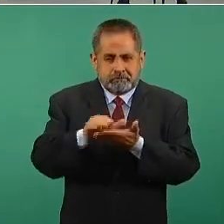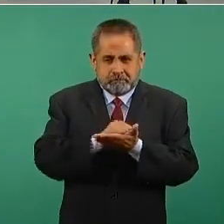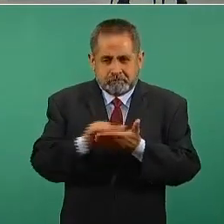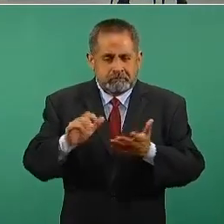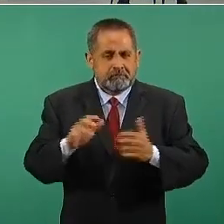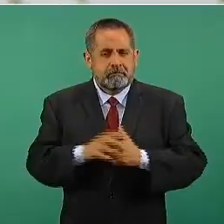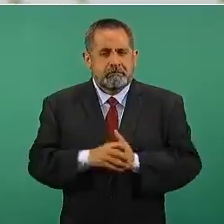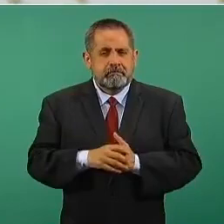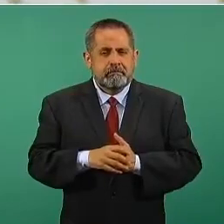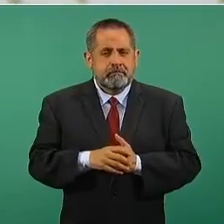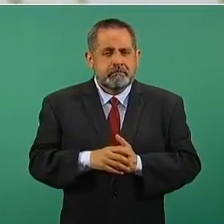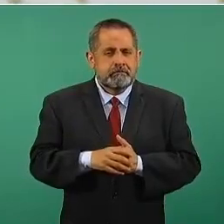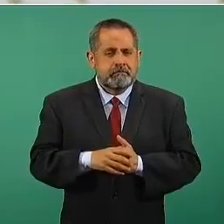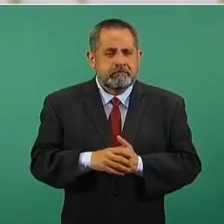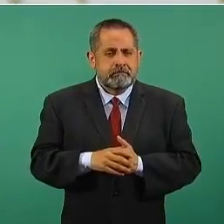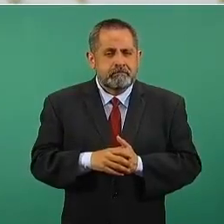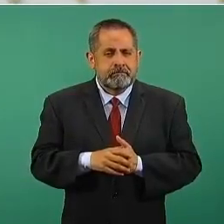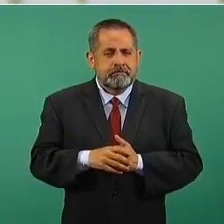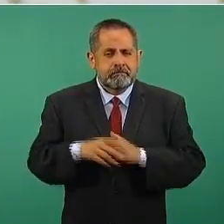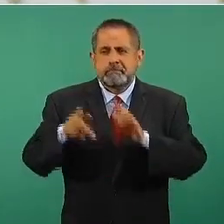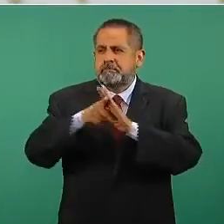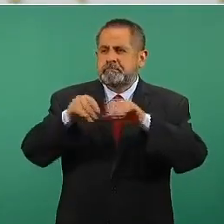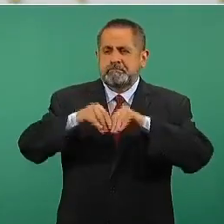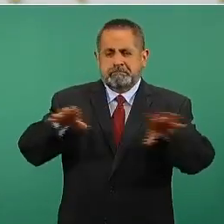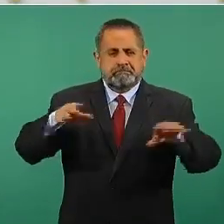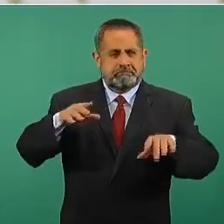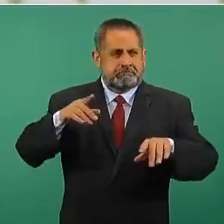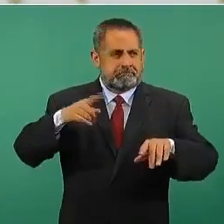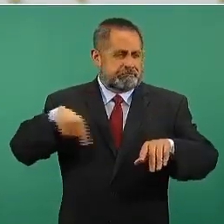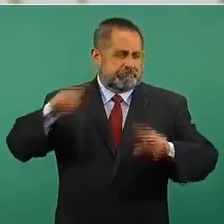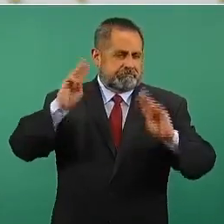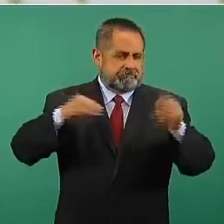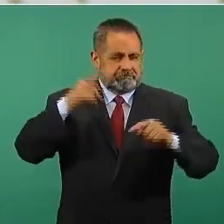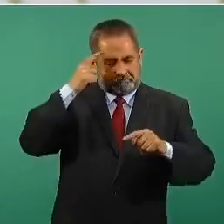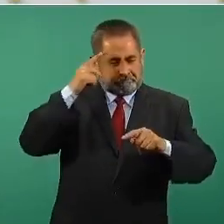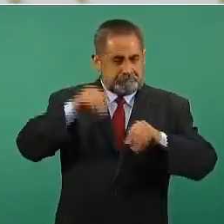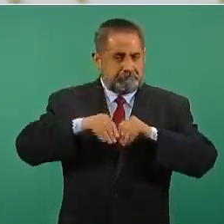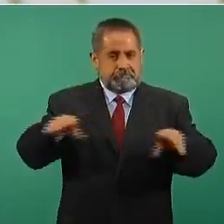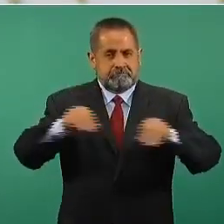¿no?, los principales periódicos